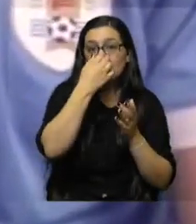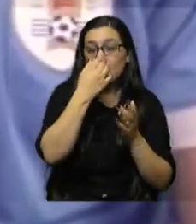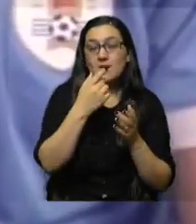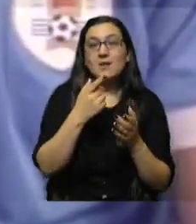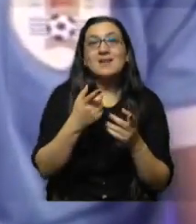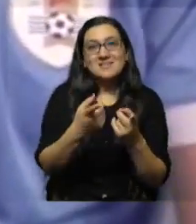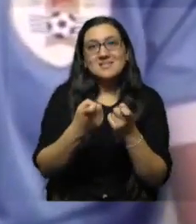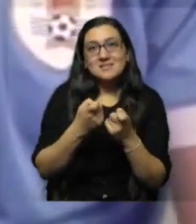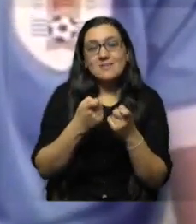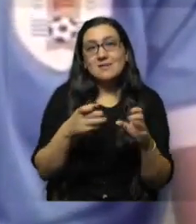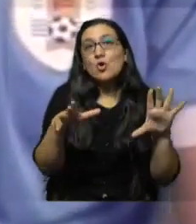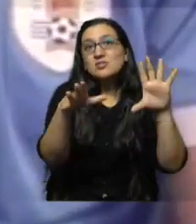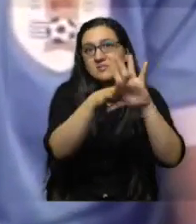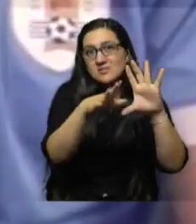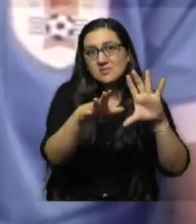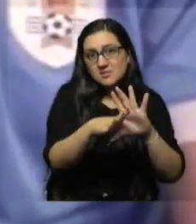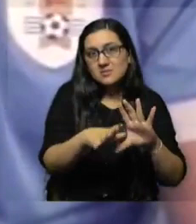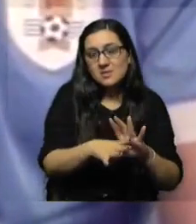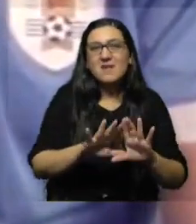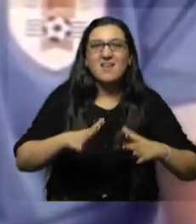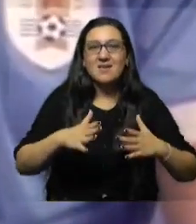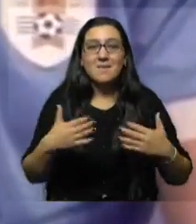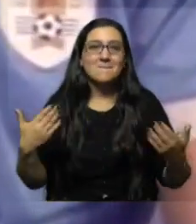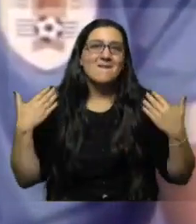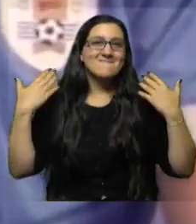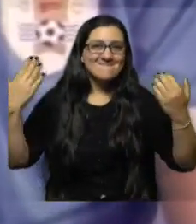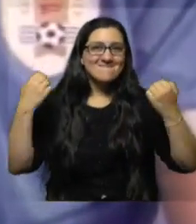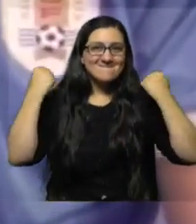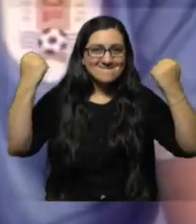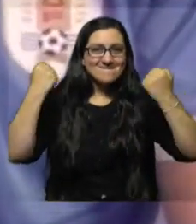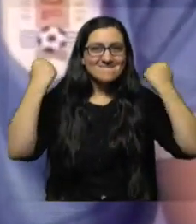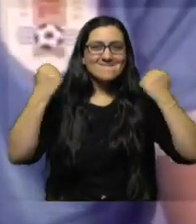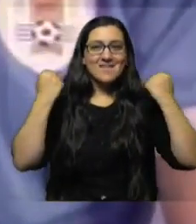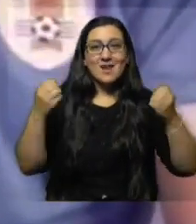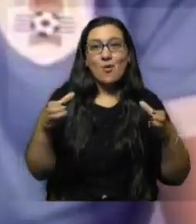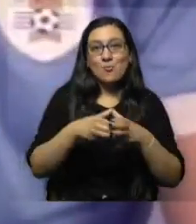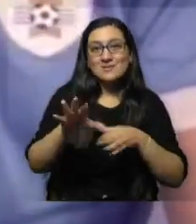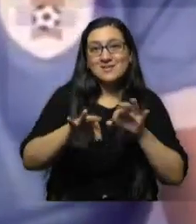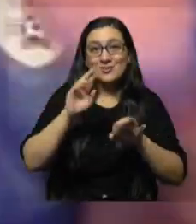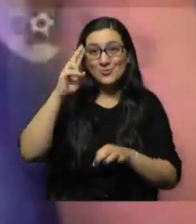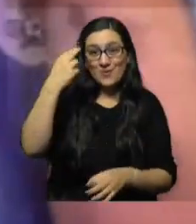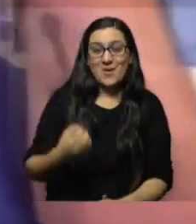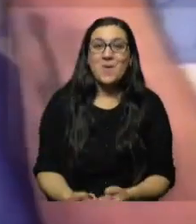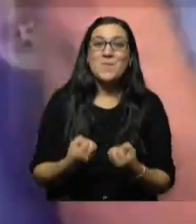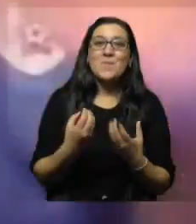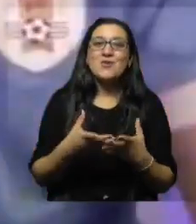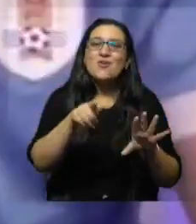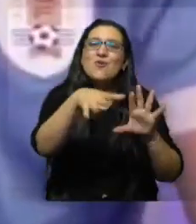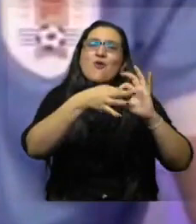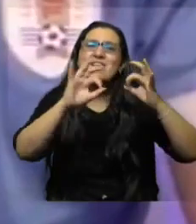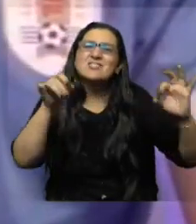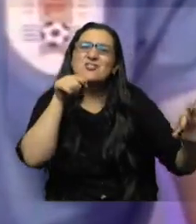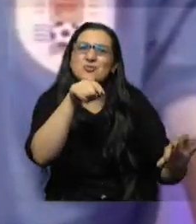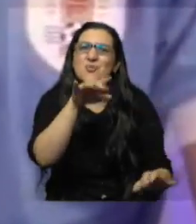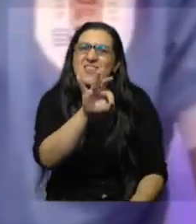rimar y todo eso, para poder alentar a la selección. Algo así. Así es. Santino, ¿qué frase tiraste vos?